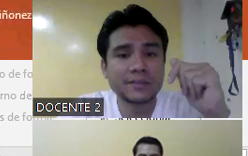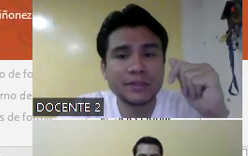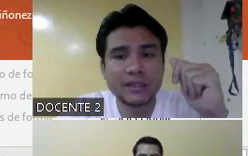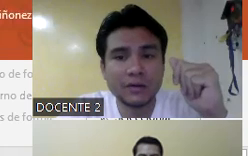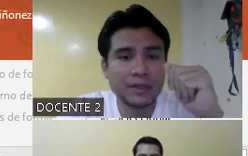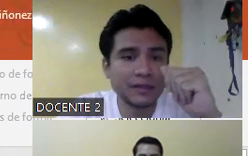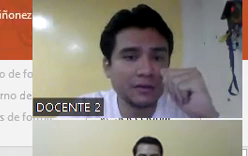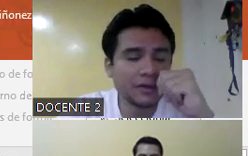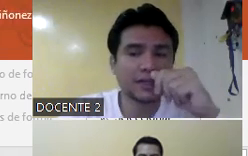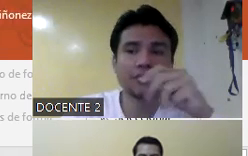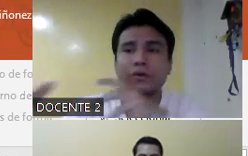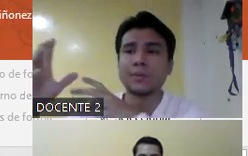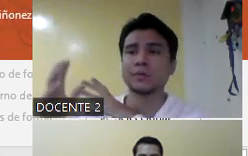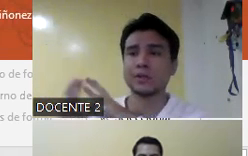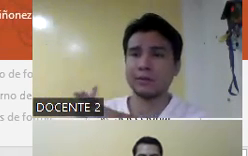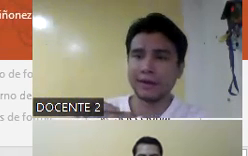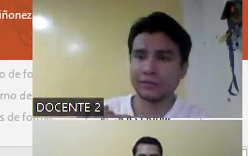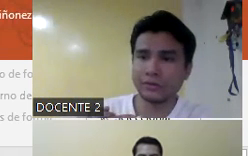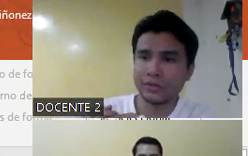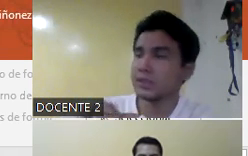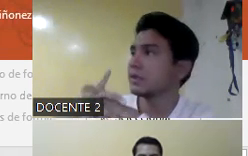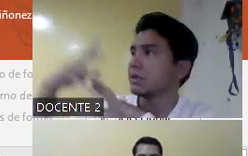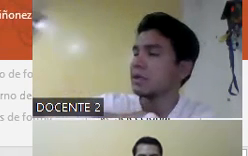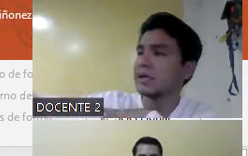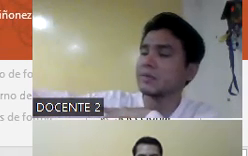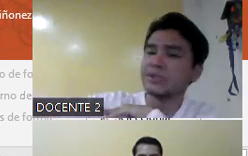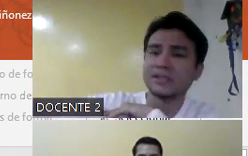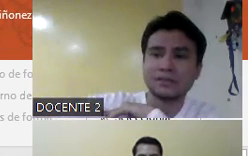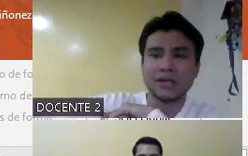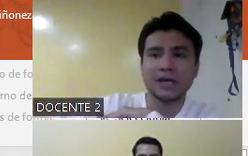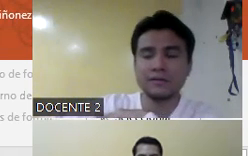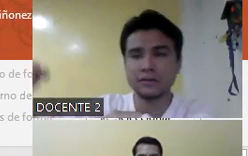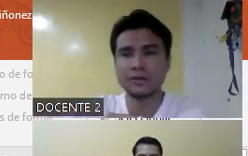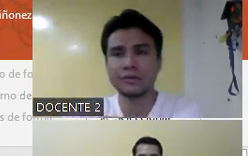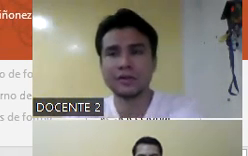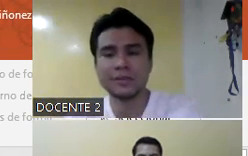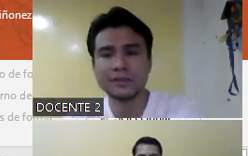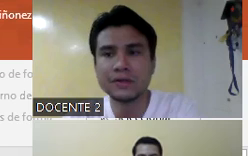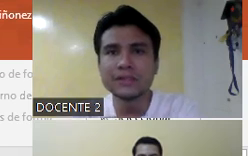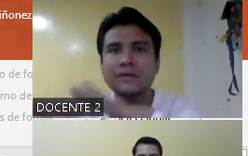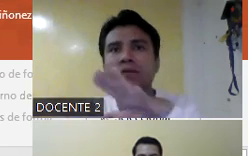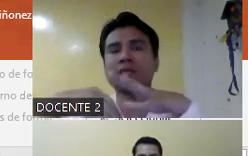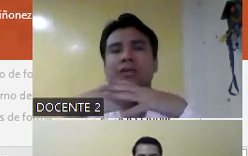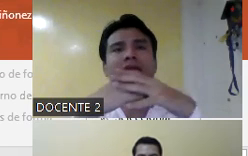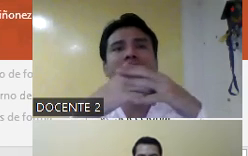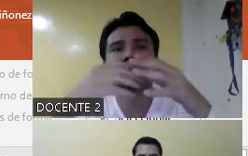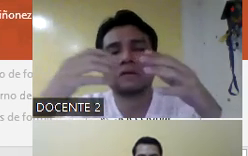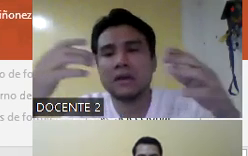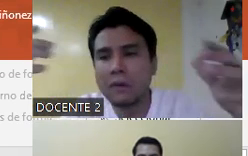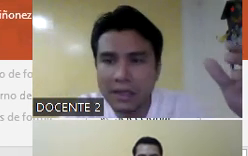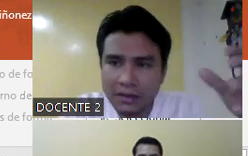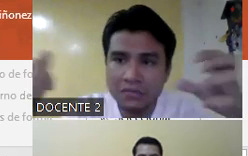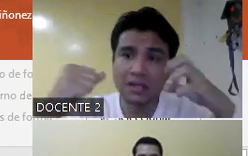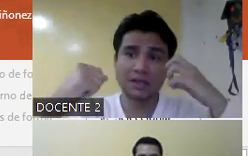la respuesta del umbral del dolor? A todo lo que hemos venido hablando, ¿no? La respuesta sensorial, los neurotransmisores, una